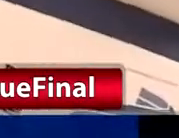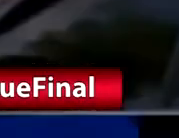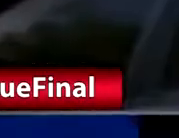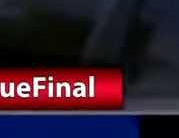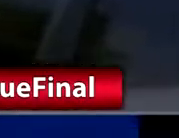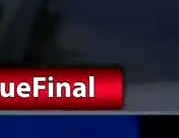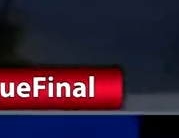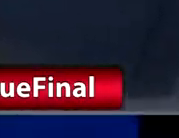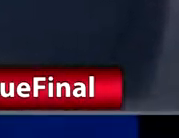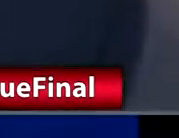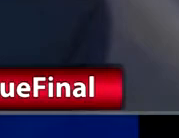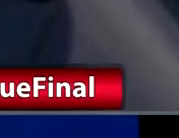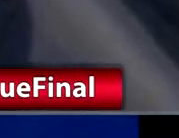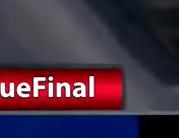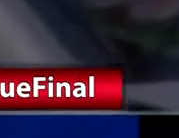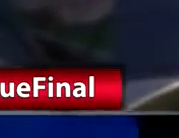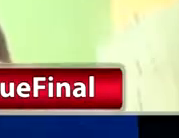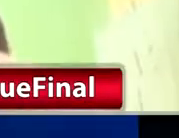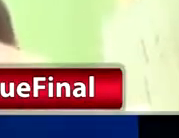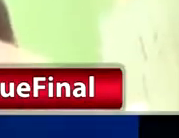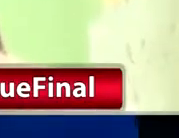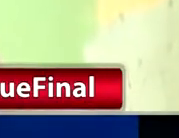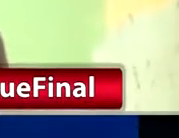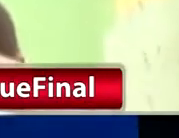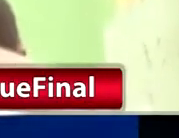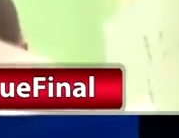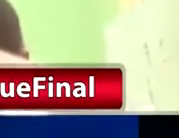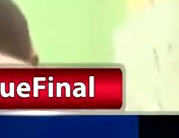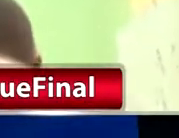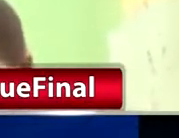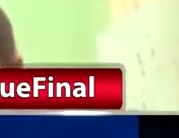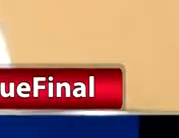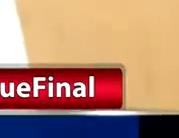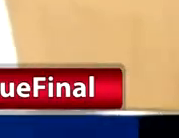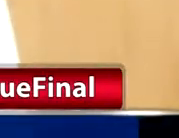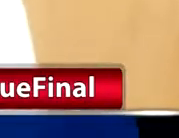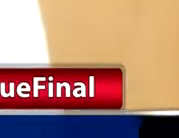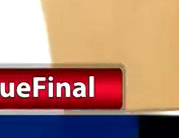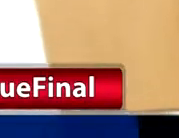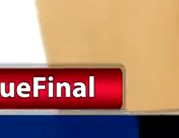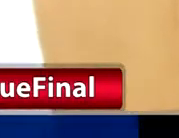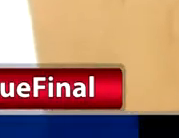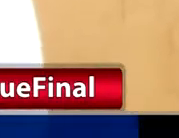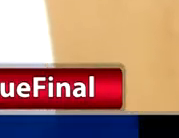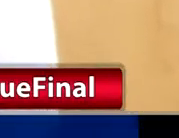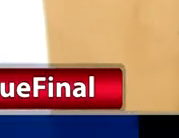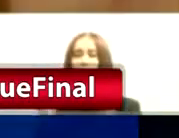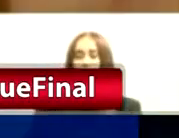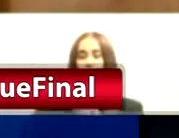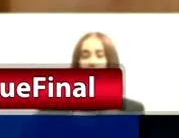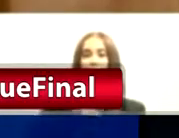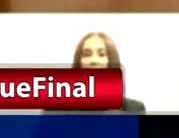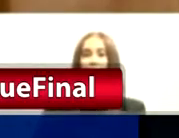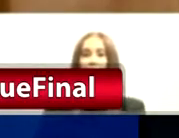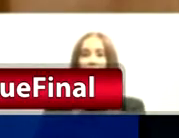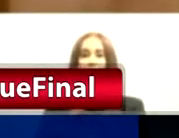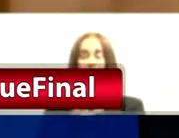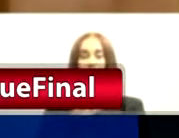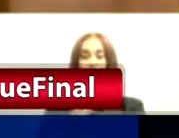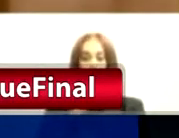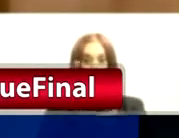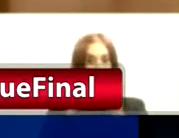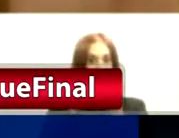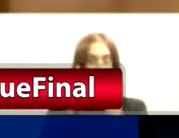énfasis en la crisis mundial provocada por la pandemia del COVID-19 y en la vacuna de la enfermedad. Nuevos retos